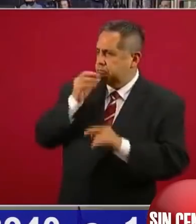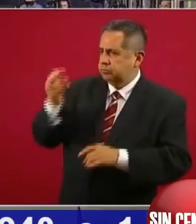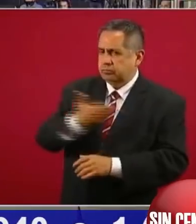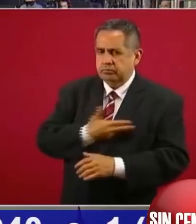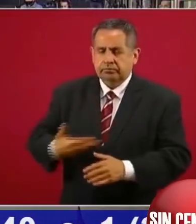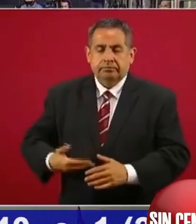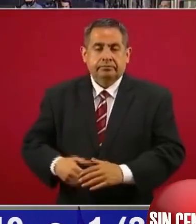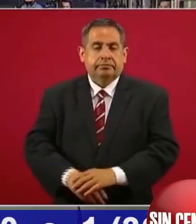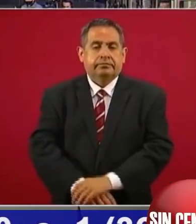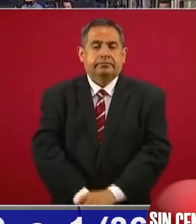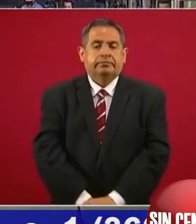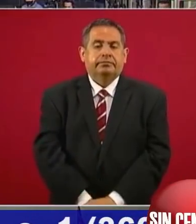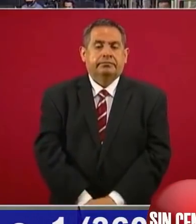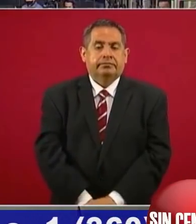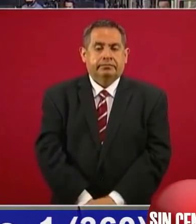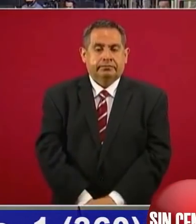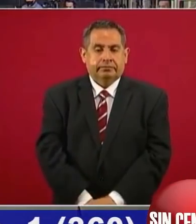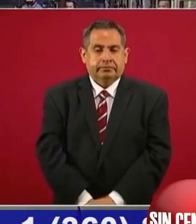presidente.